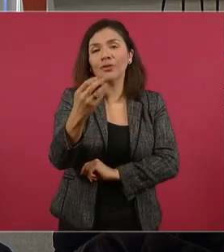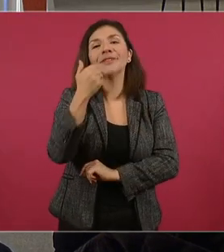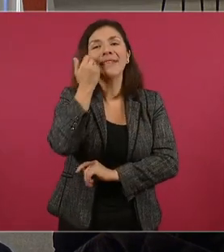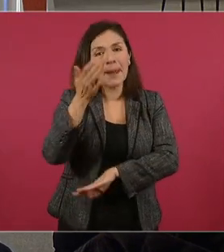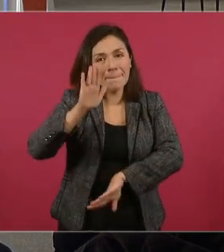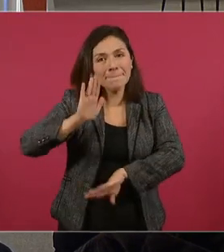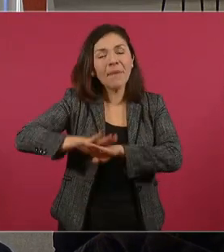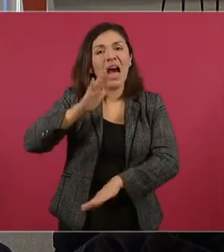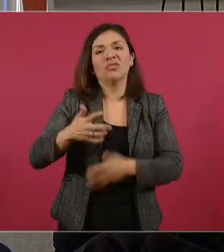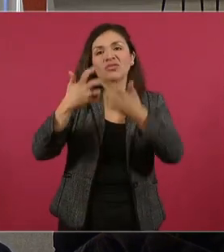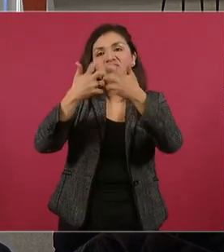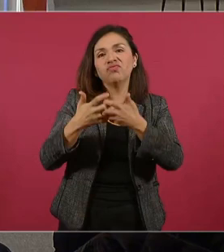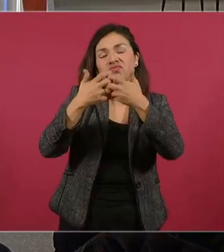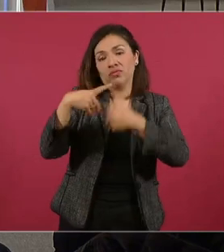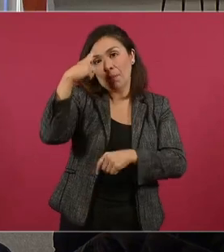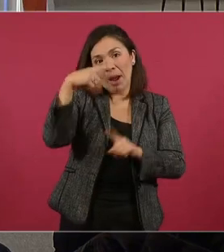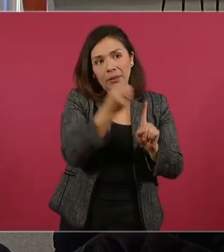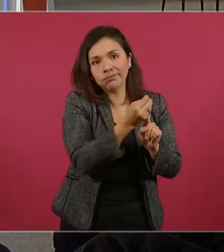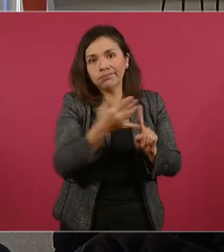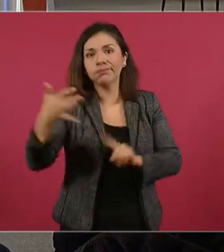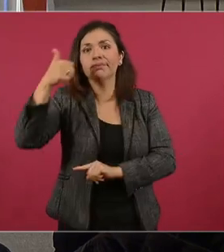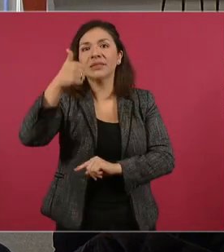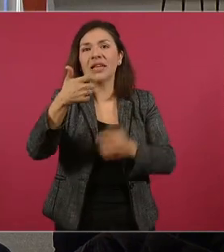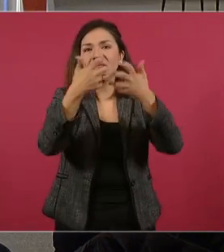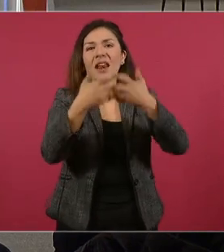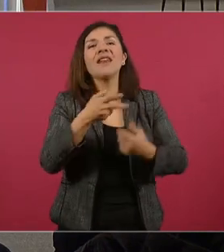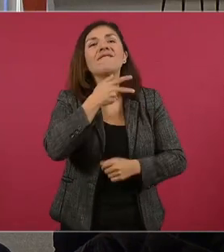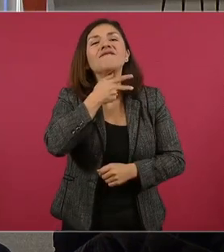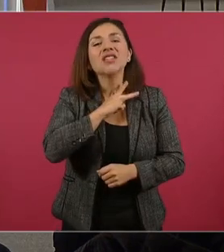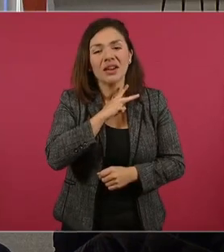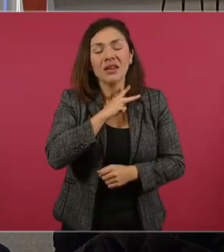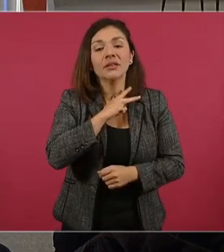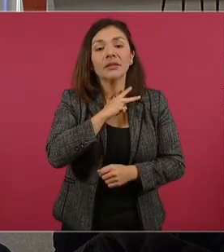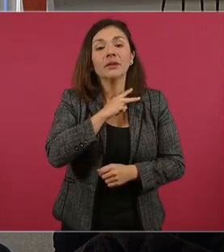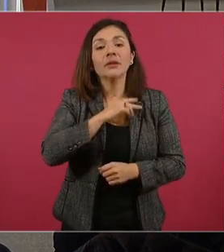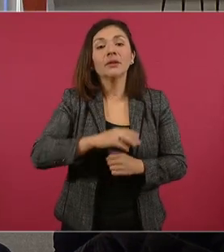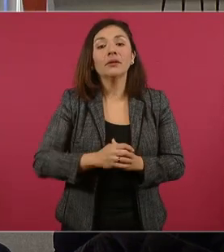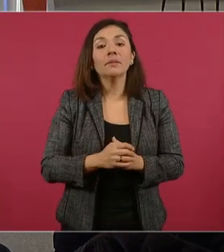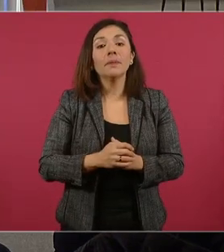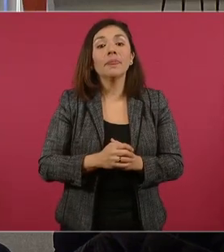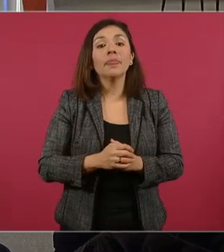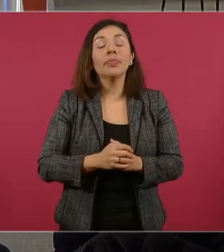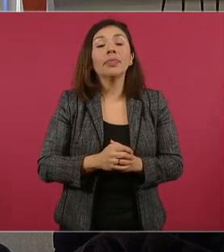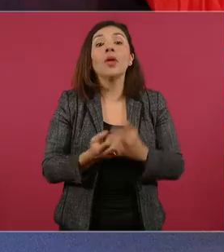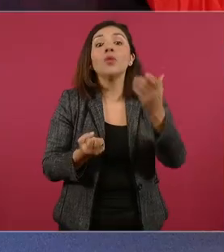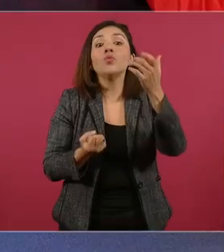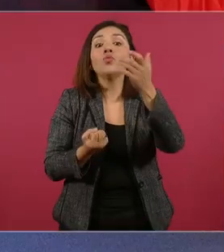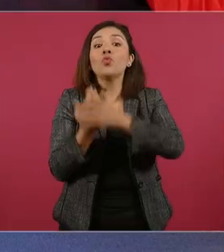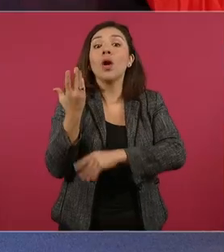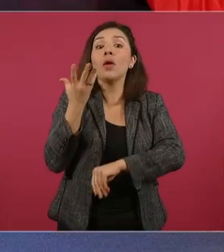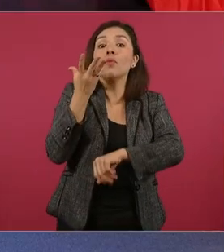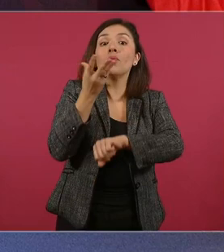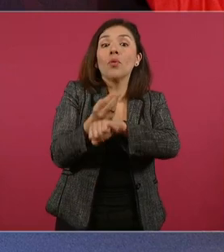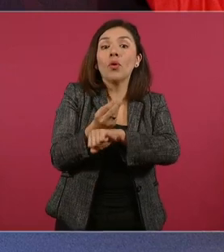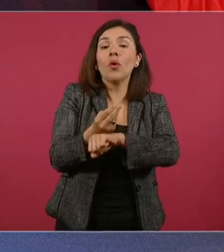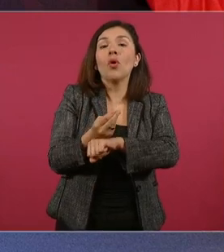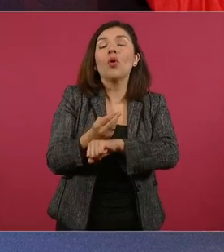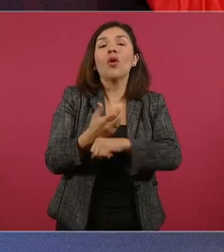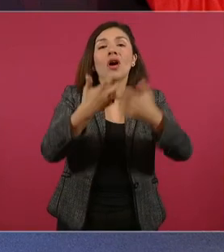Incrementar la producción en las 6 refinerías, la entrada de la refinería